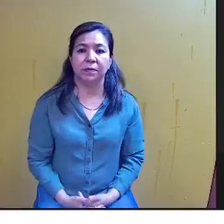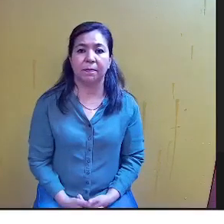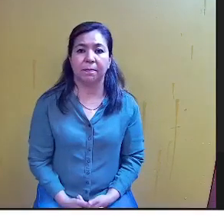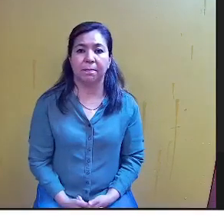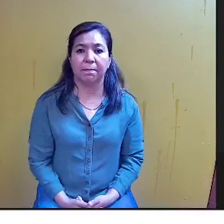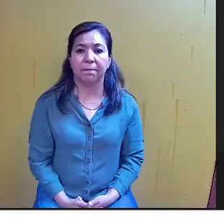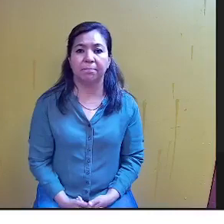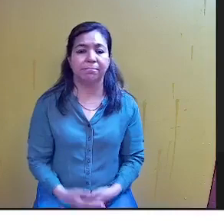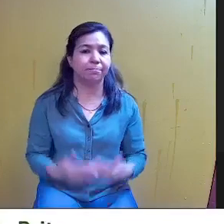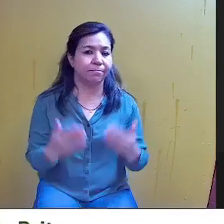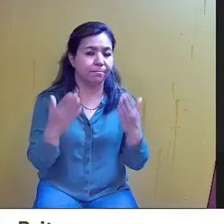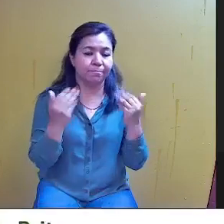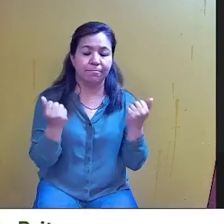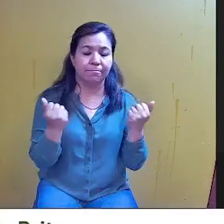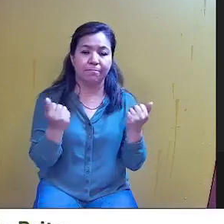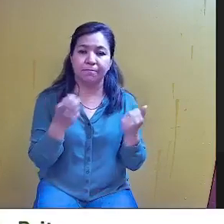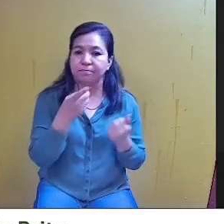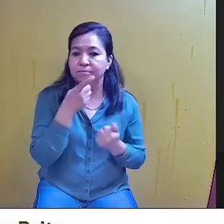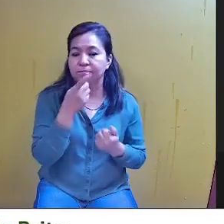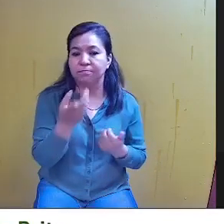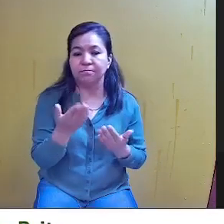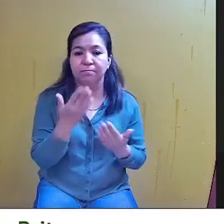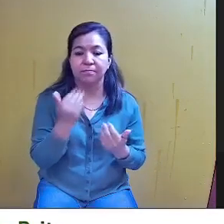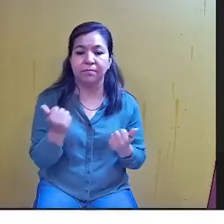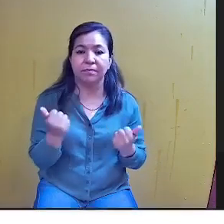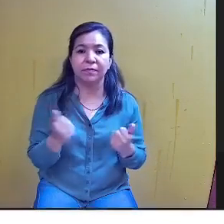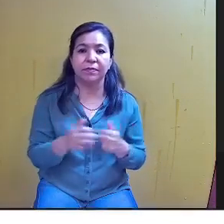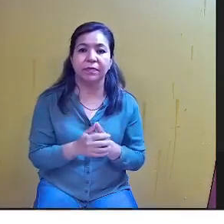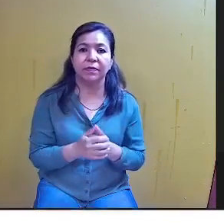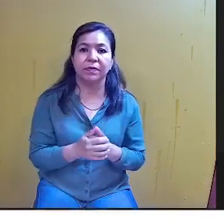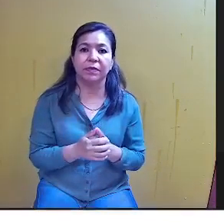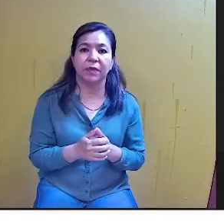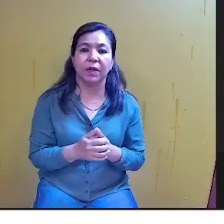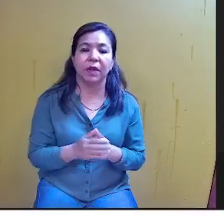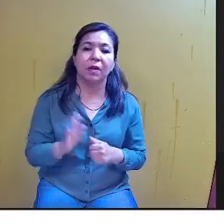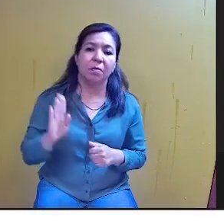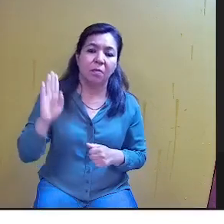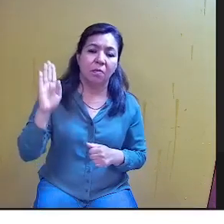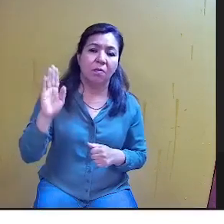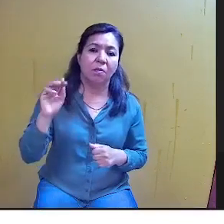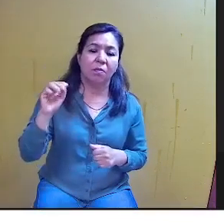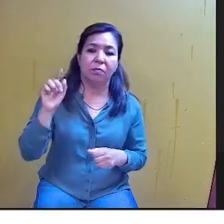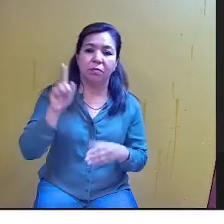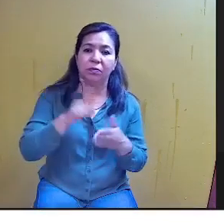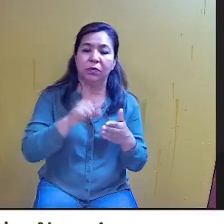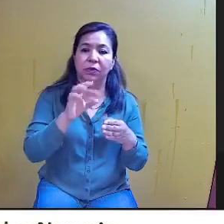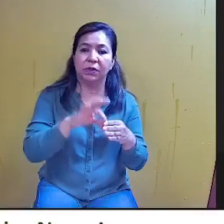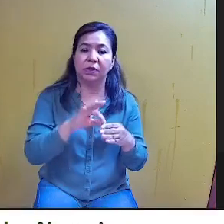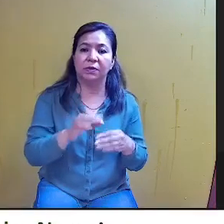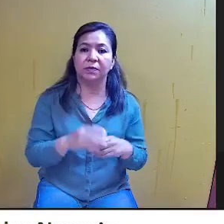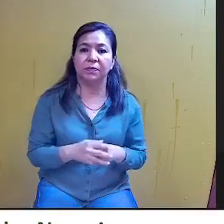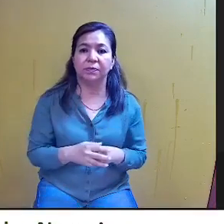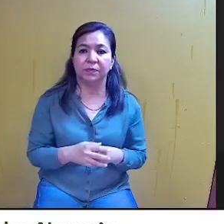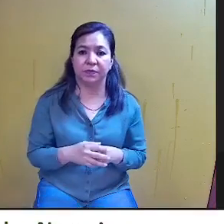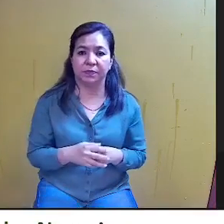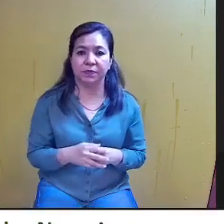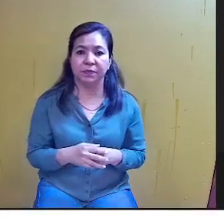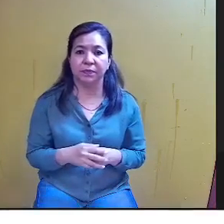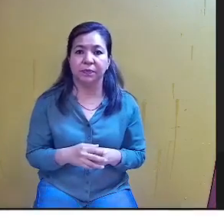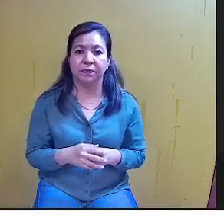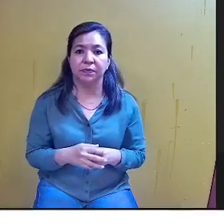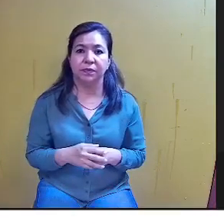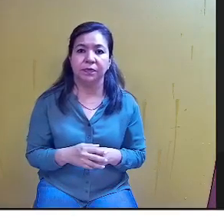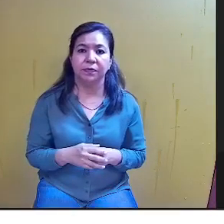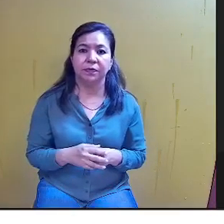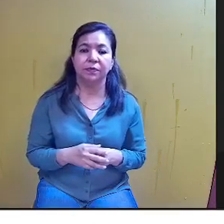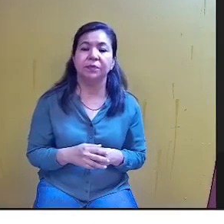No habiendo comentarios al respecto, secretario general de acuerdos, tome la votación correspondiente. Con su autorización, magistrada presidenta,